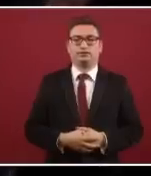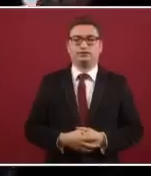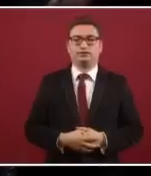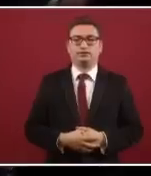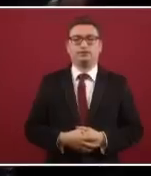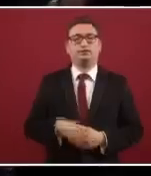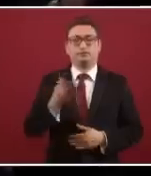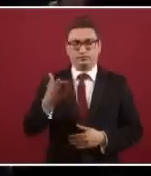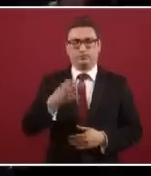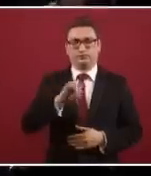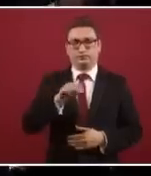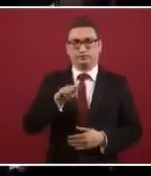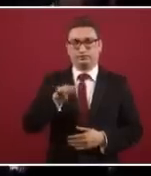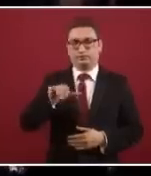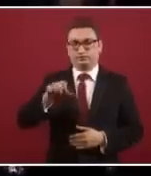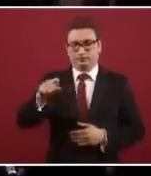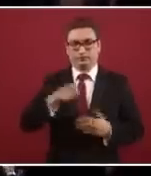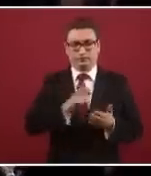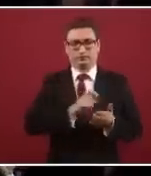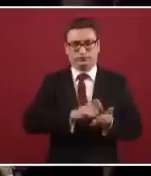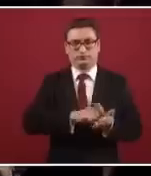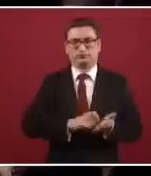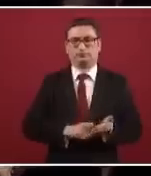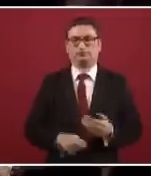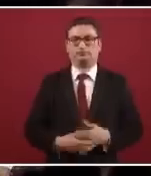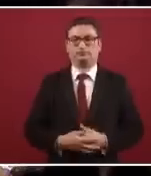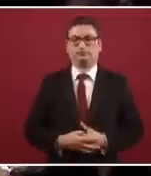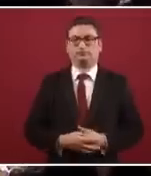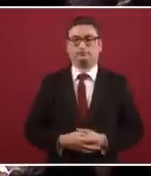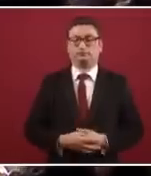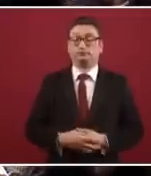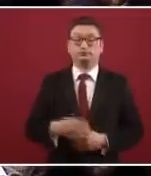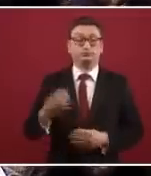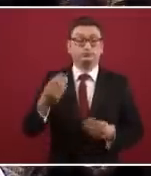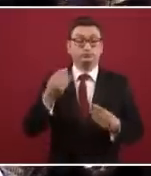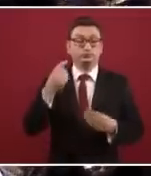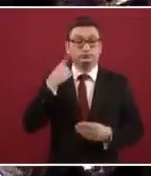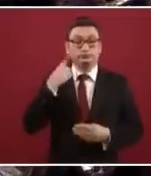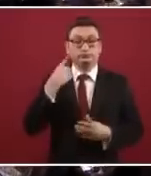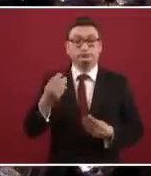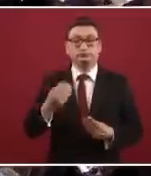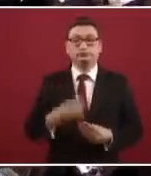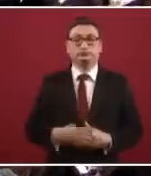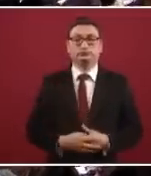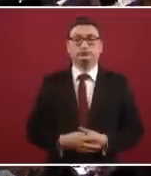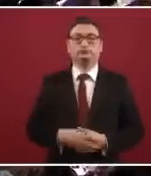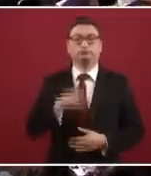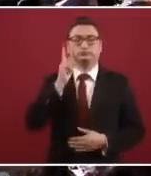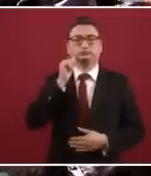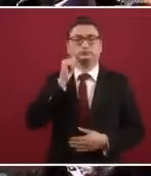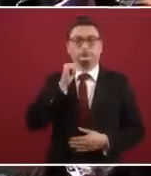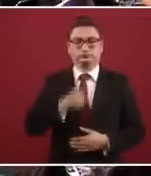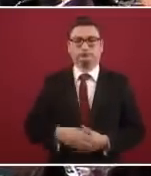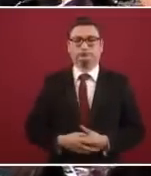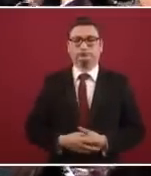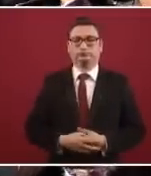¿Con Jesús? ¿Cómo? Mañana.